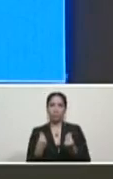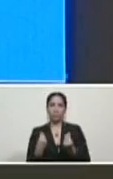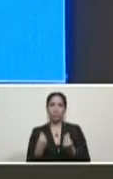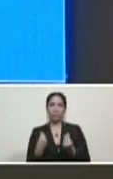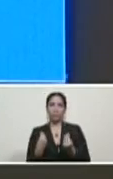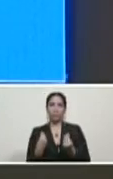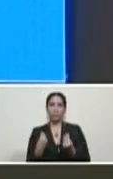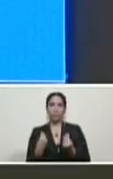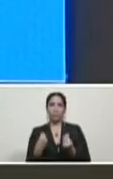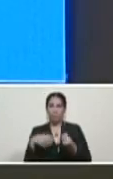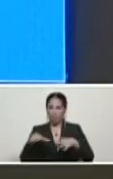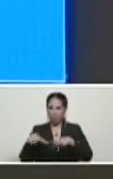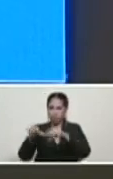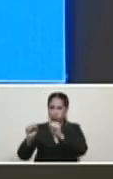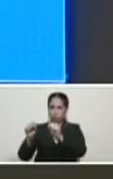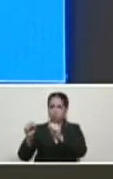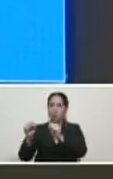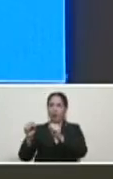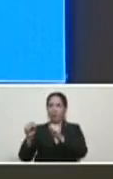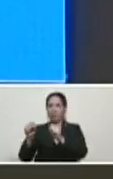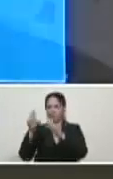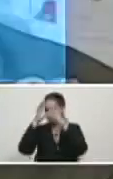entonces dominado por imperios coloniales.